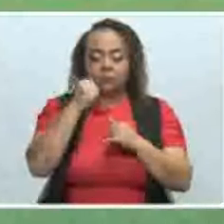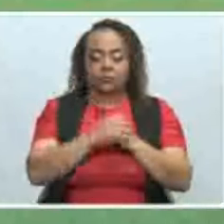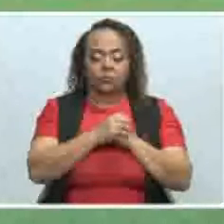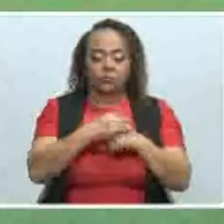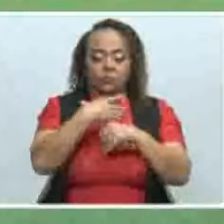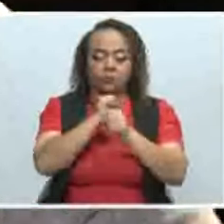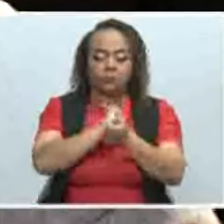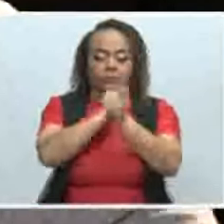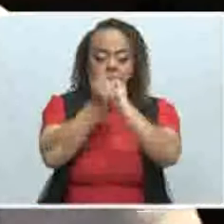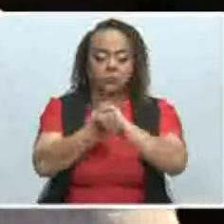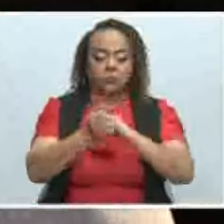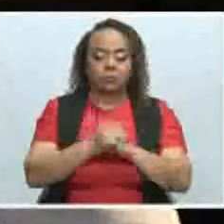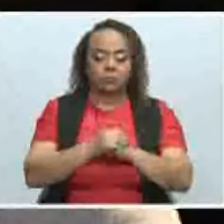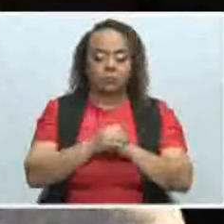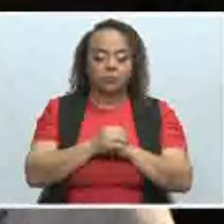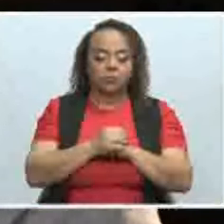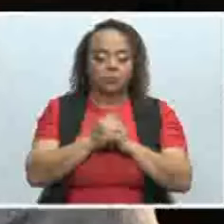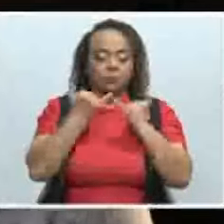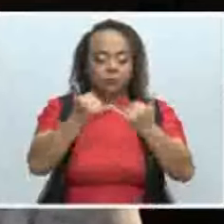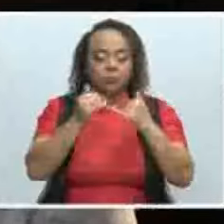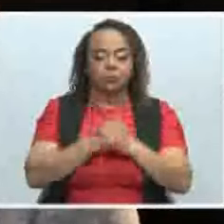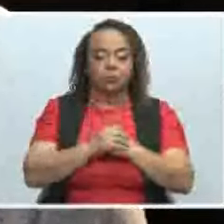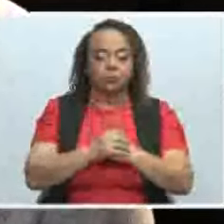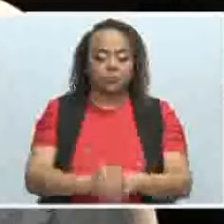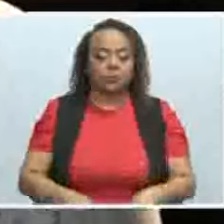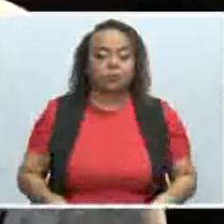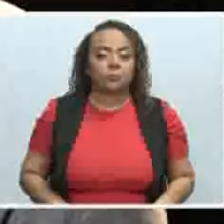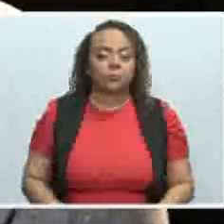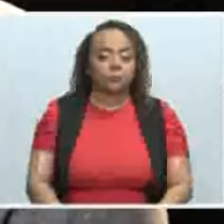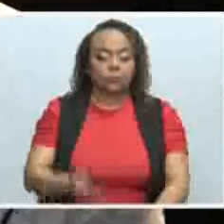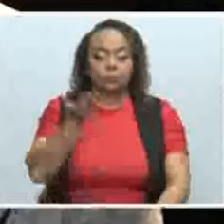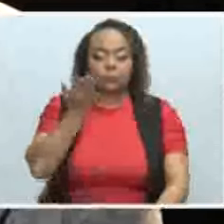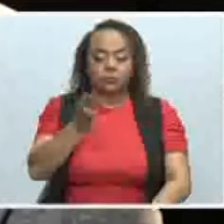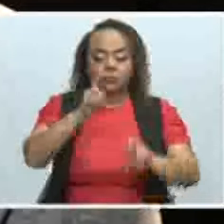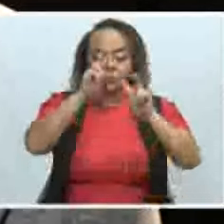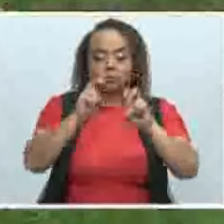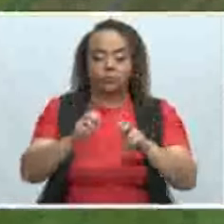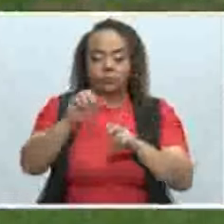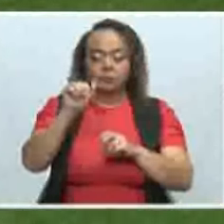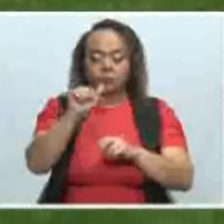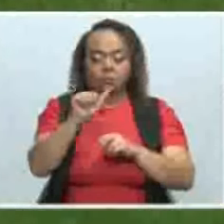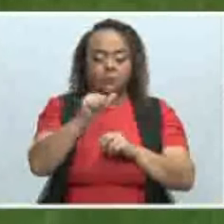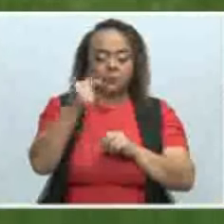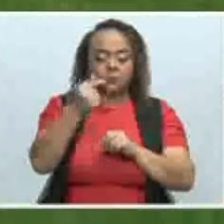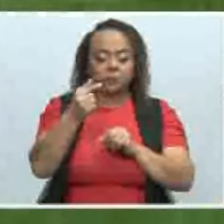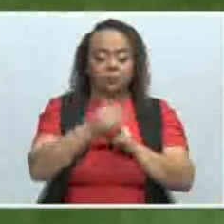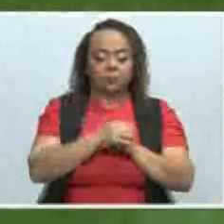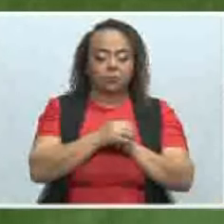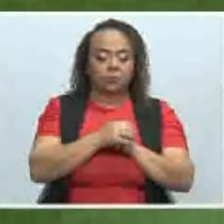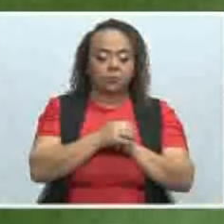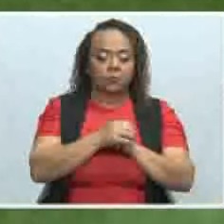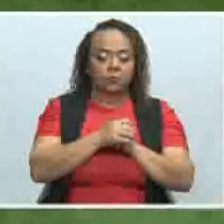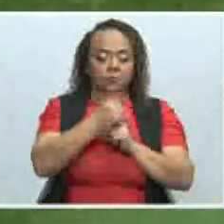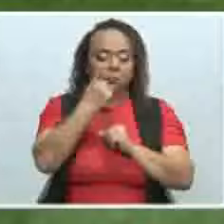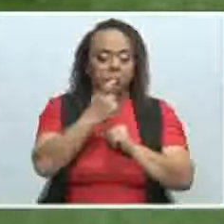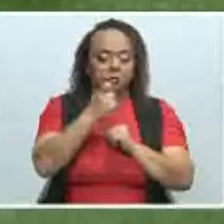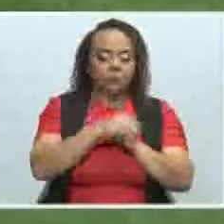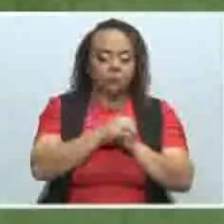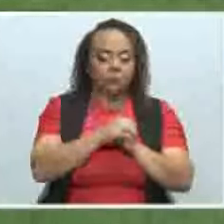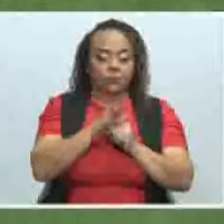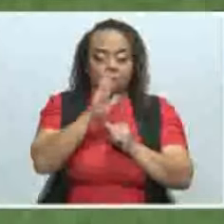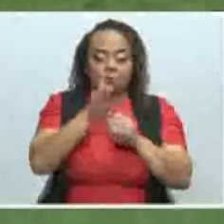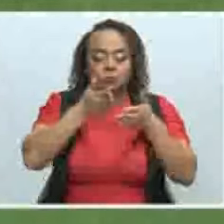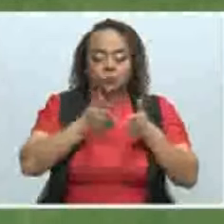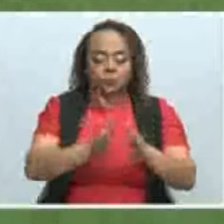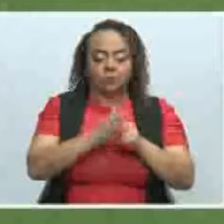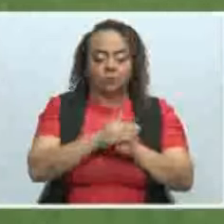hacer el cambio inmediato. Así es como analiza Alexander Guimaraes la ausencia de su hijo